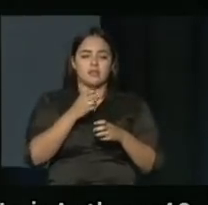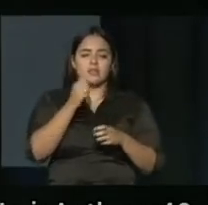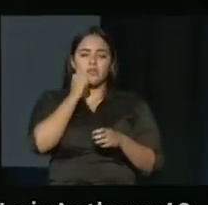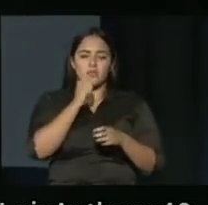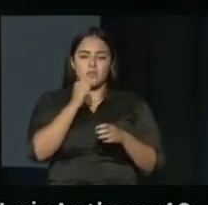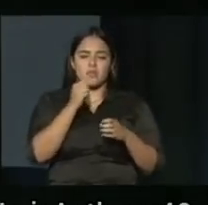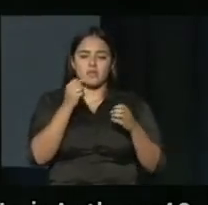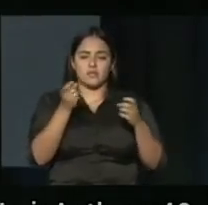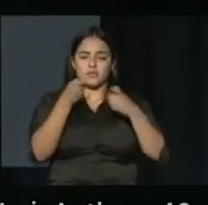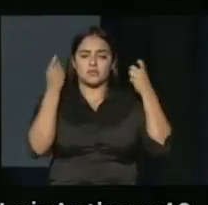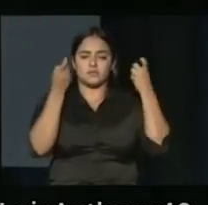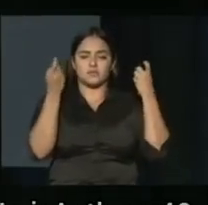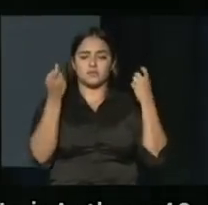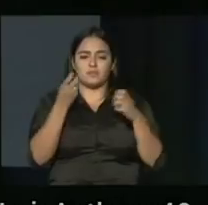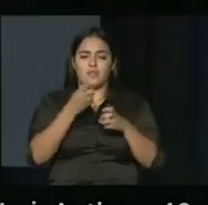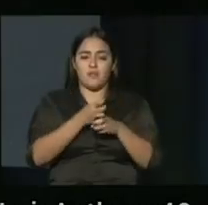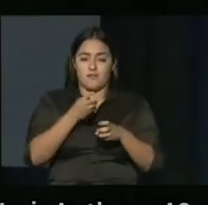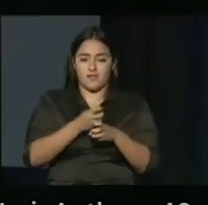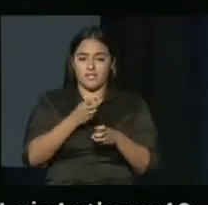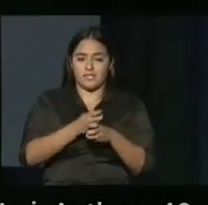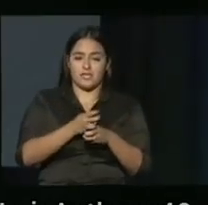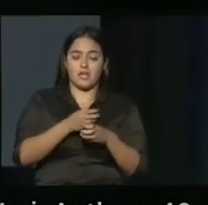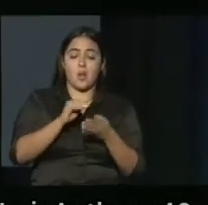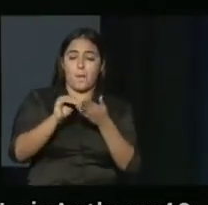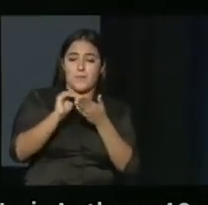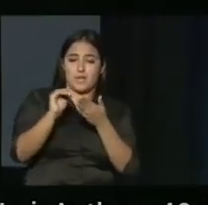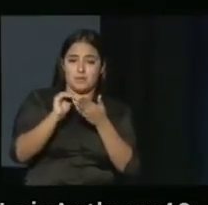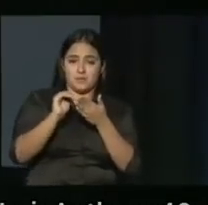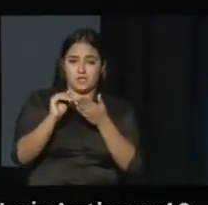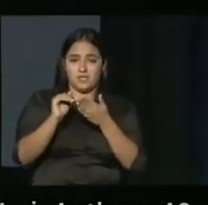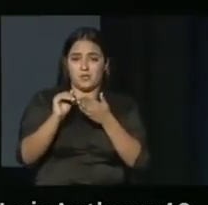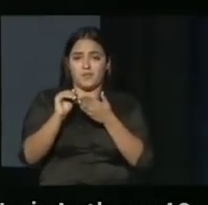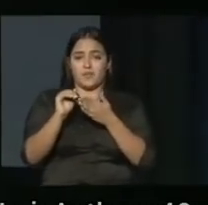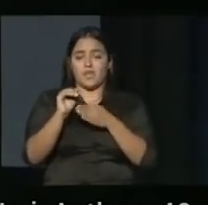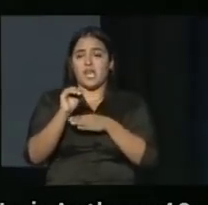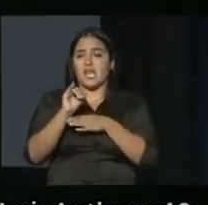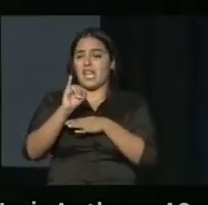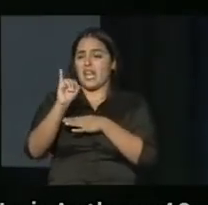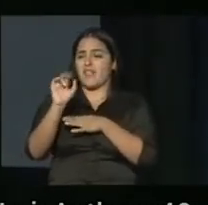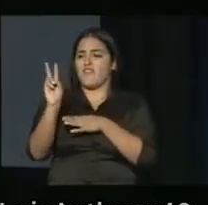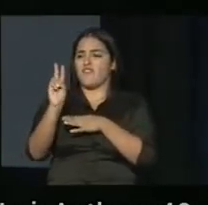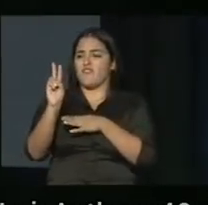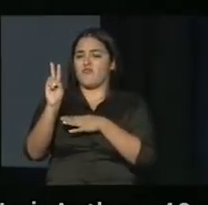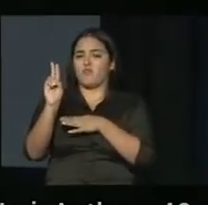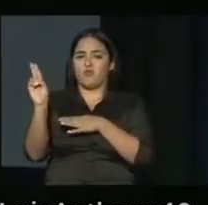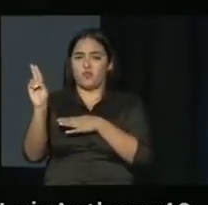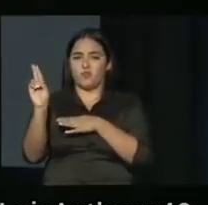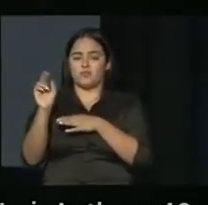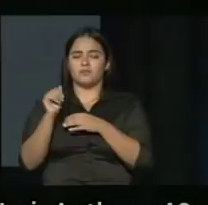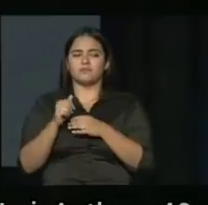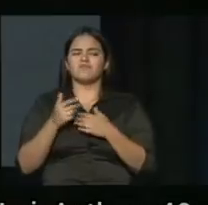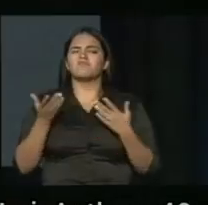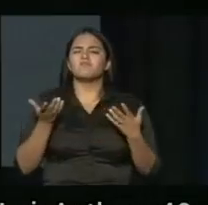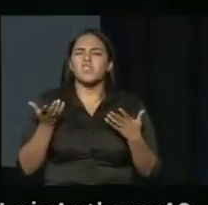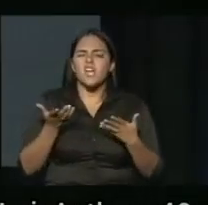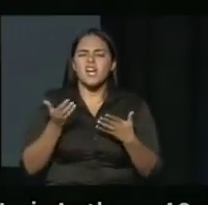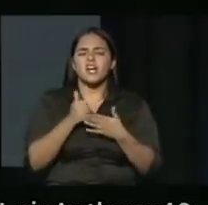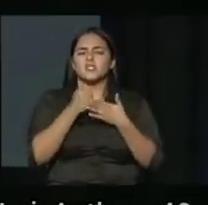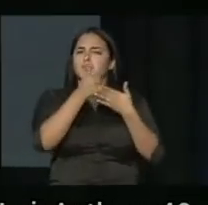de la burocracia, los permisos y los cambios contributivos. Lo que va a ayudar a